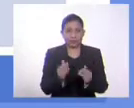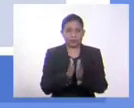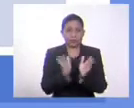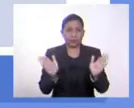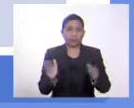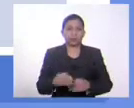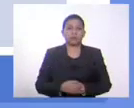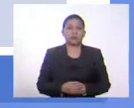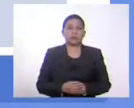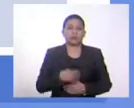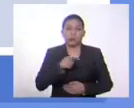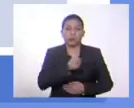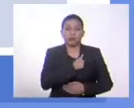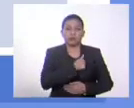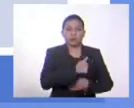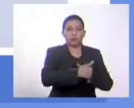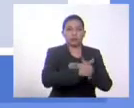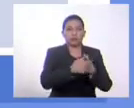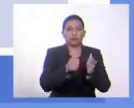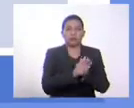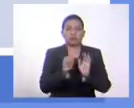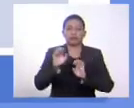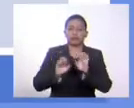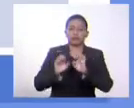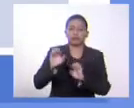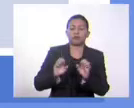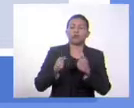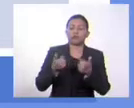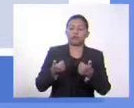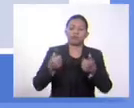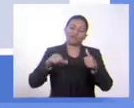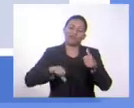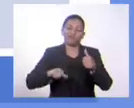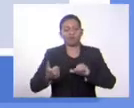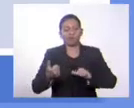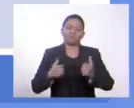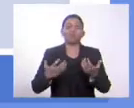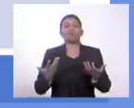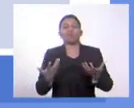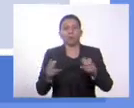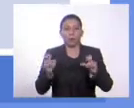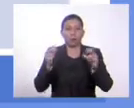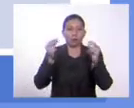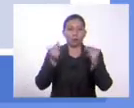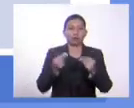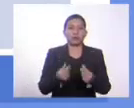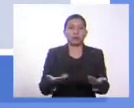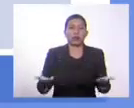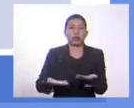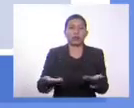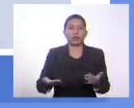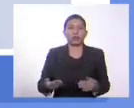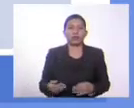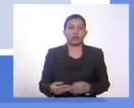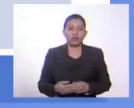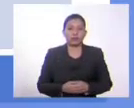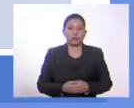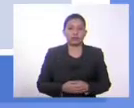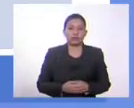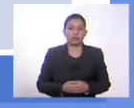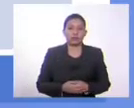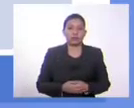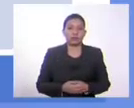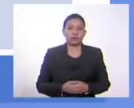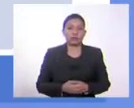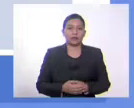o no a cómo se pretende hacer el gasto. ¿Y cómo son elegidos? Y esto también va a una